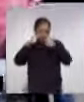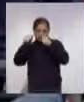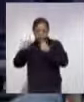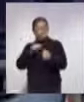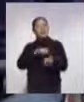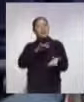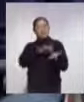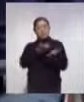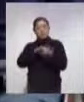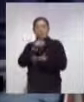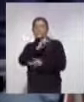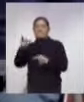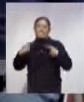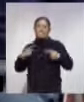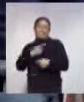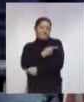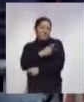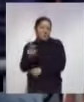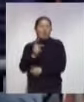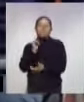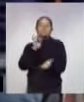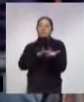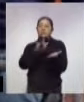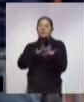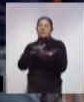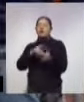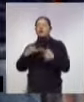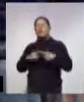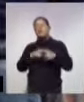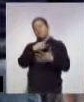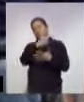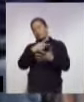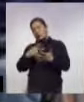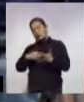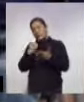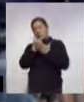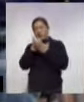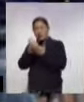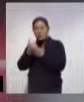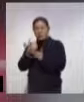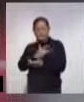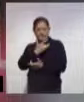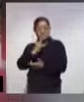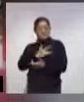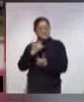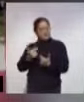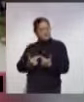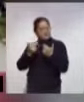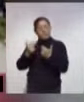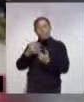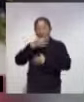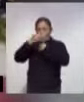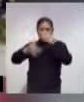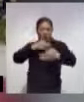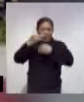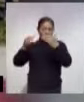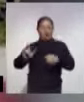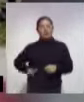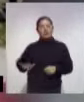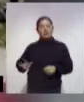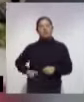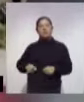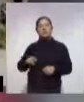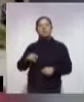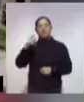escasos recursos, brindándoles apoyos a través de los programas asistenciales con sentido humanista que promueve el gobierno de Marco Mena.